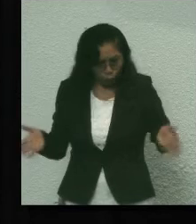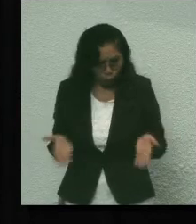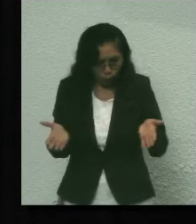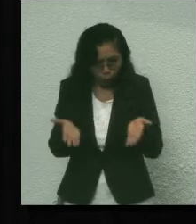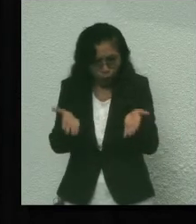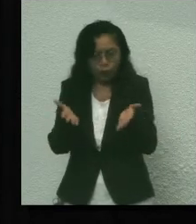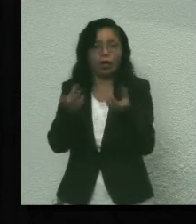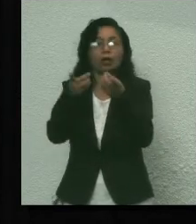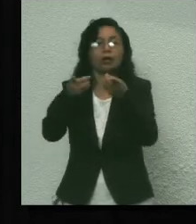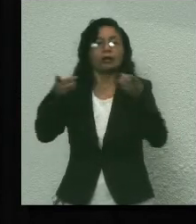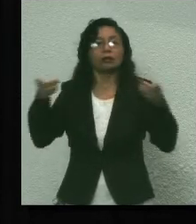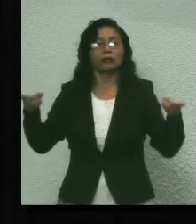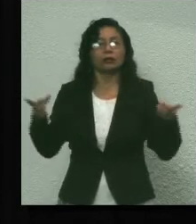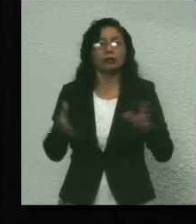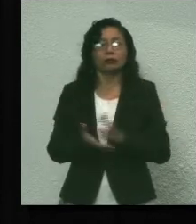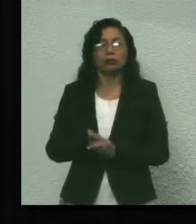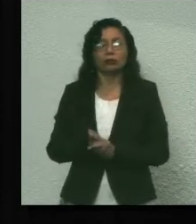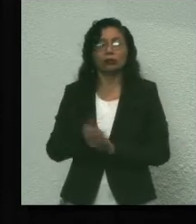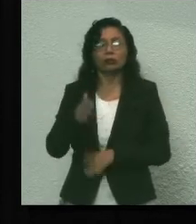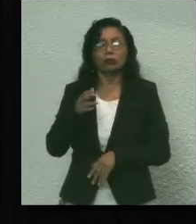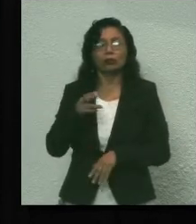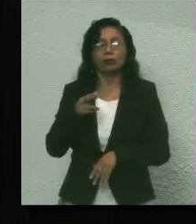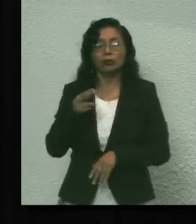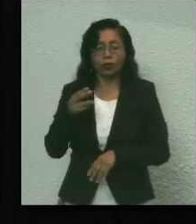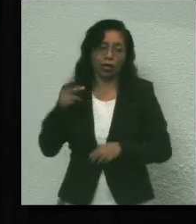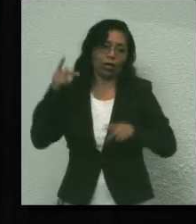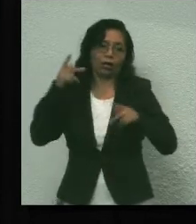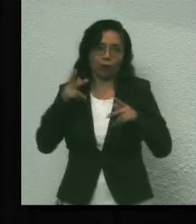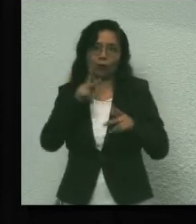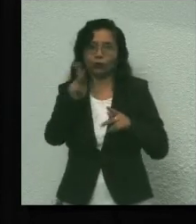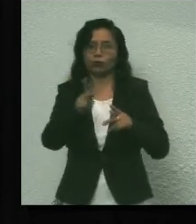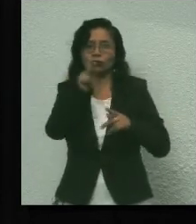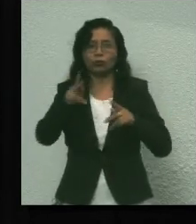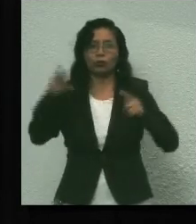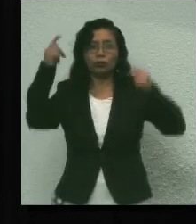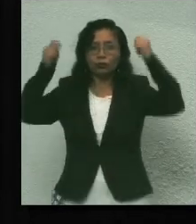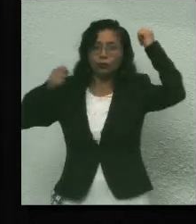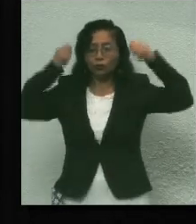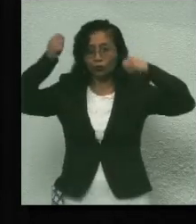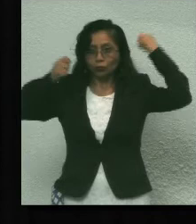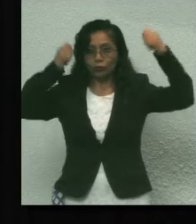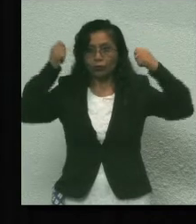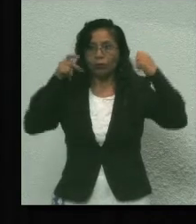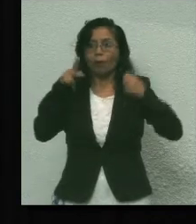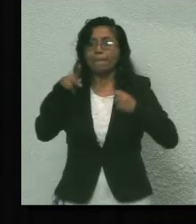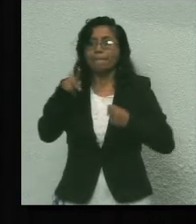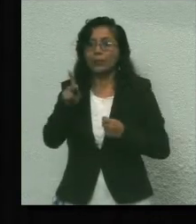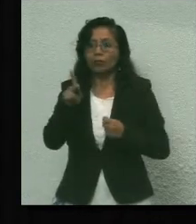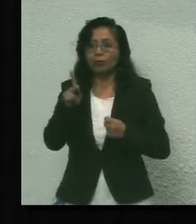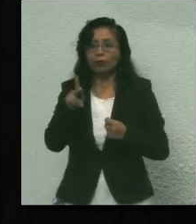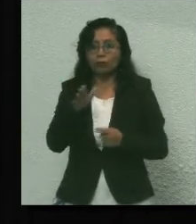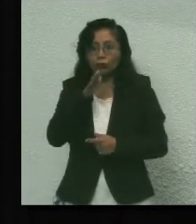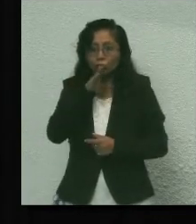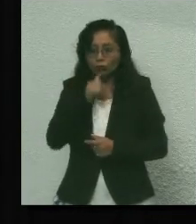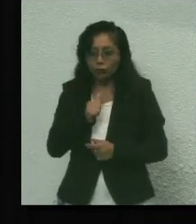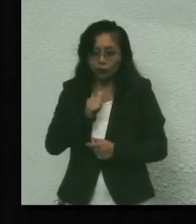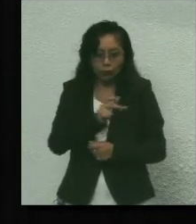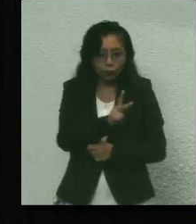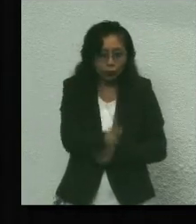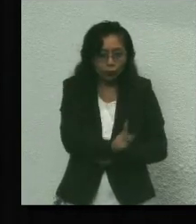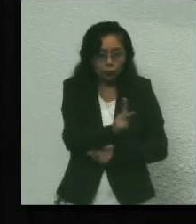desarrollo de nuestros polos turísticos no se puede dejar más tiempo en el olvido a nuestros pueblos